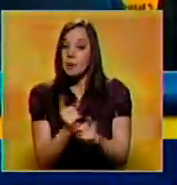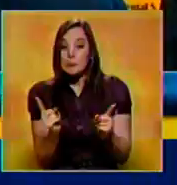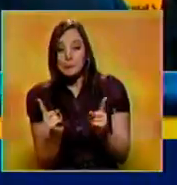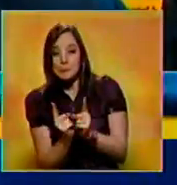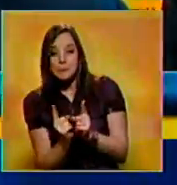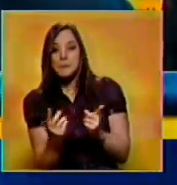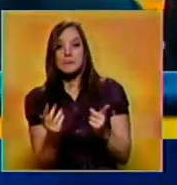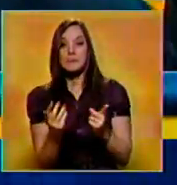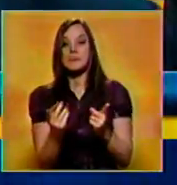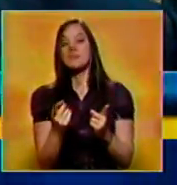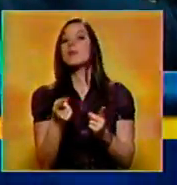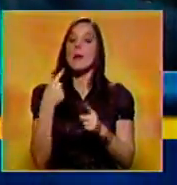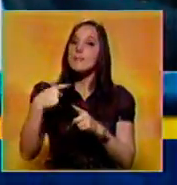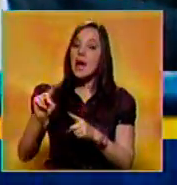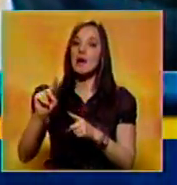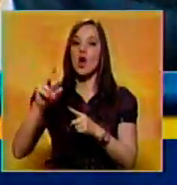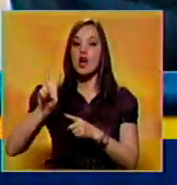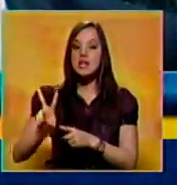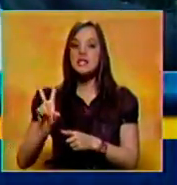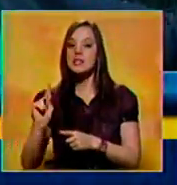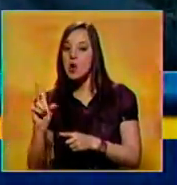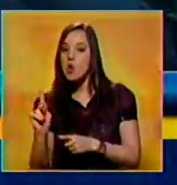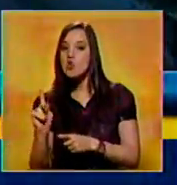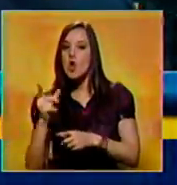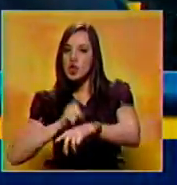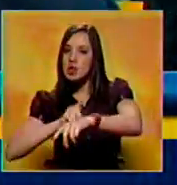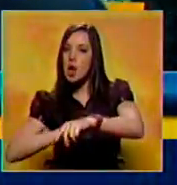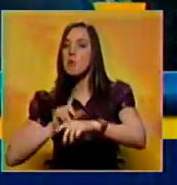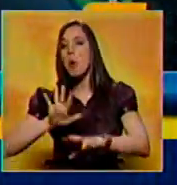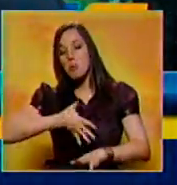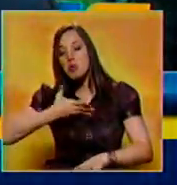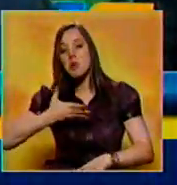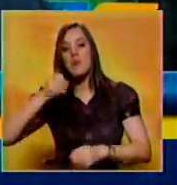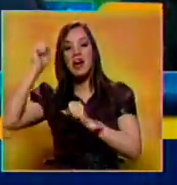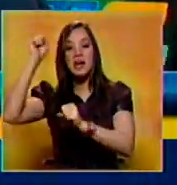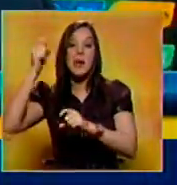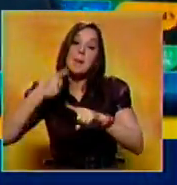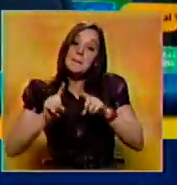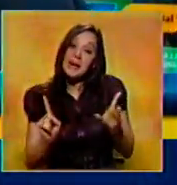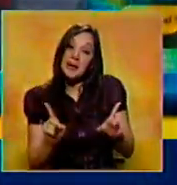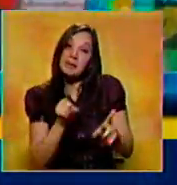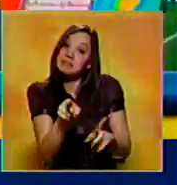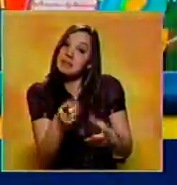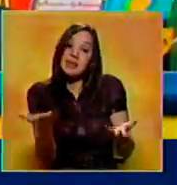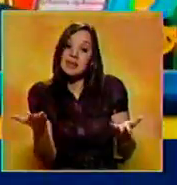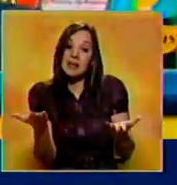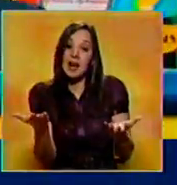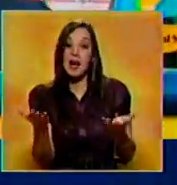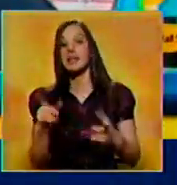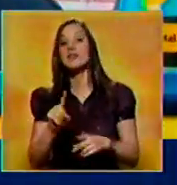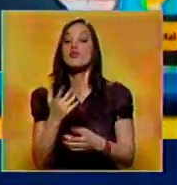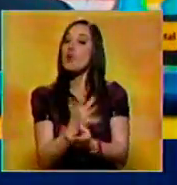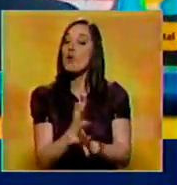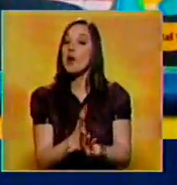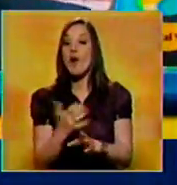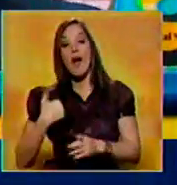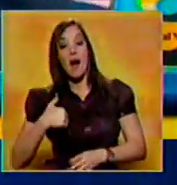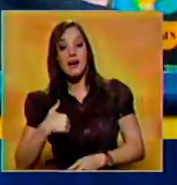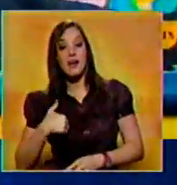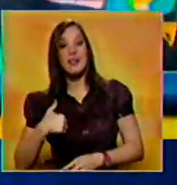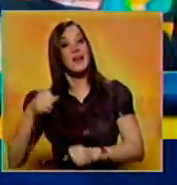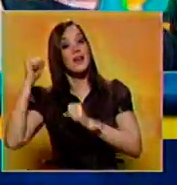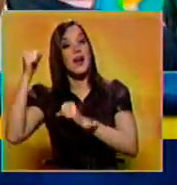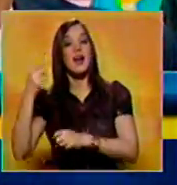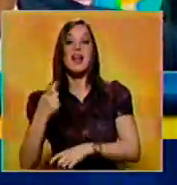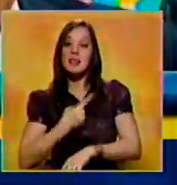el suplementario, en el segundo, podíamos haber ganado. Pero bueno, así son los partidos del Mundial. Argentina tiene dos títulos y